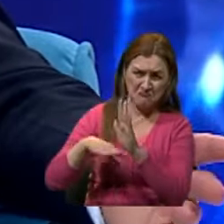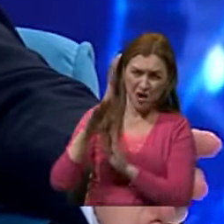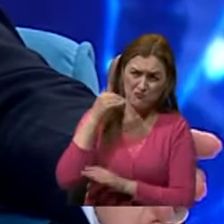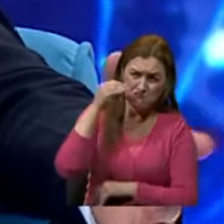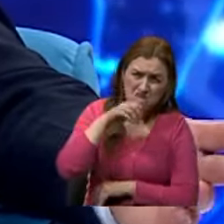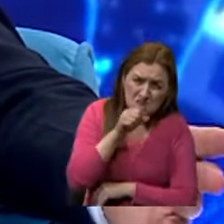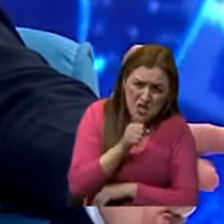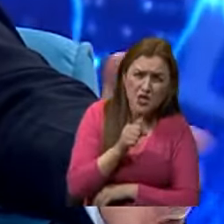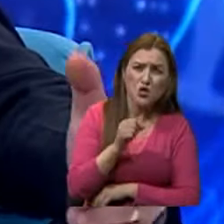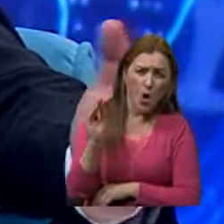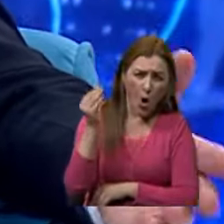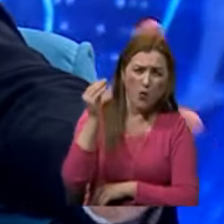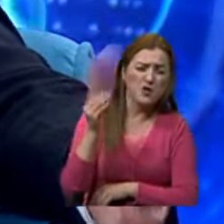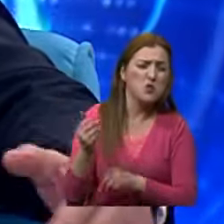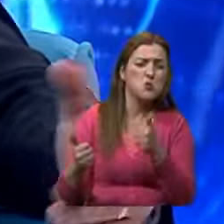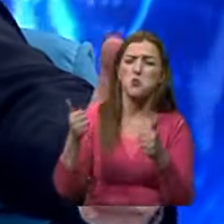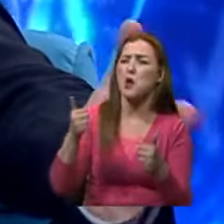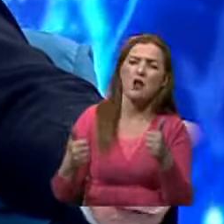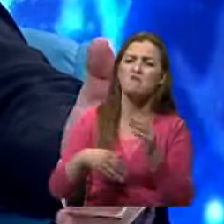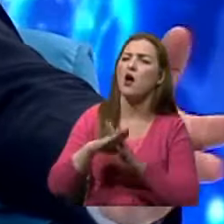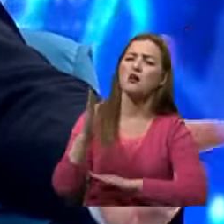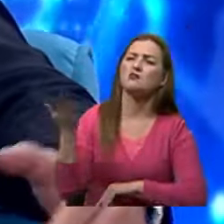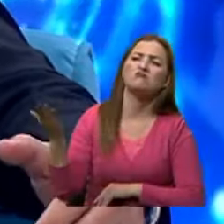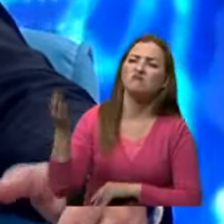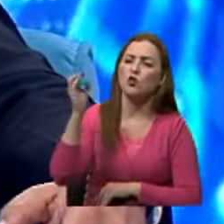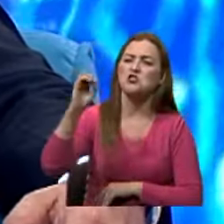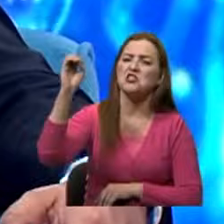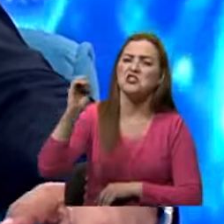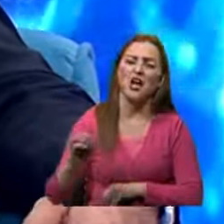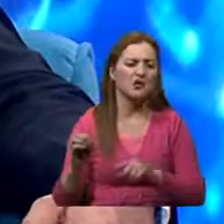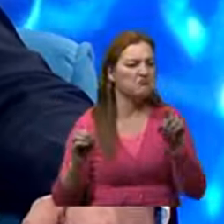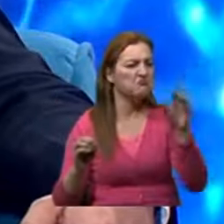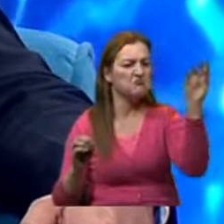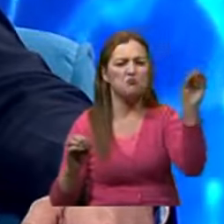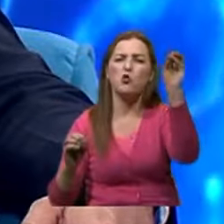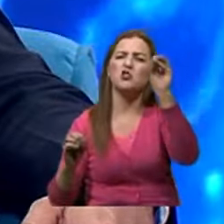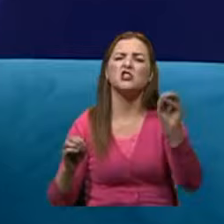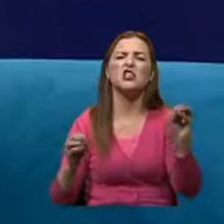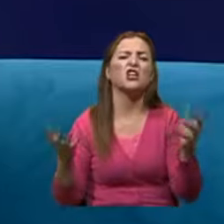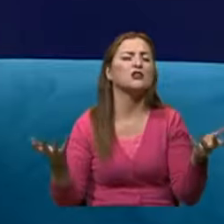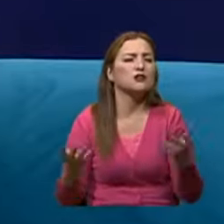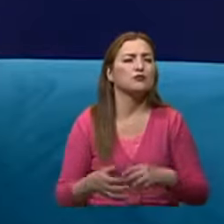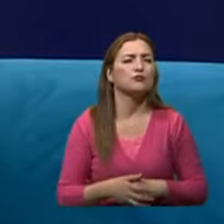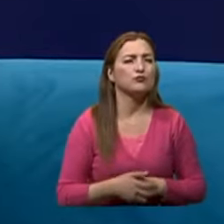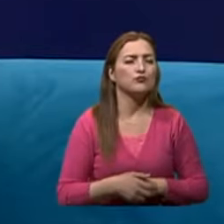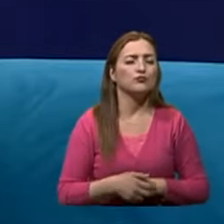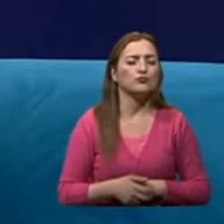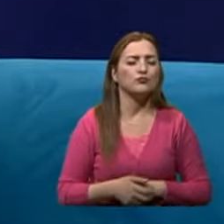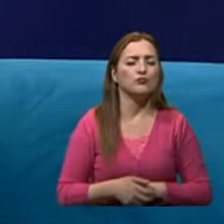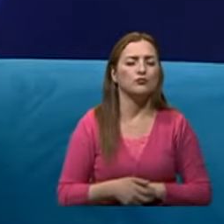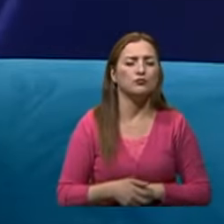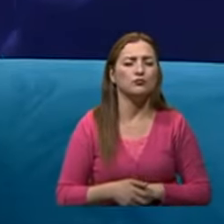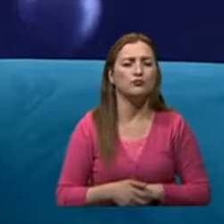adultos mayores que en los jóvenes? ¿Cuál es ese porcentaje tal vez aproximado? Sí, claro.